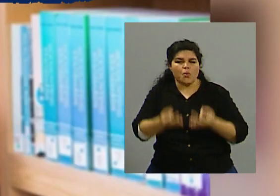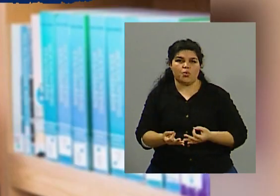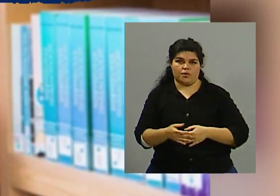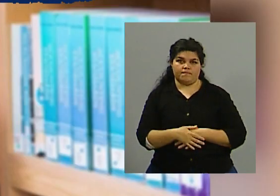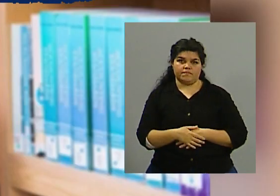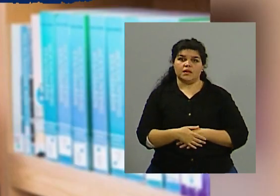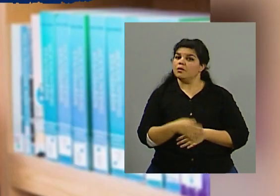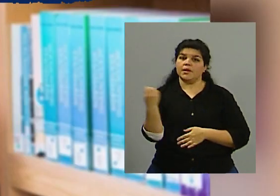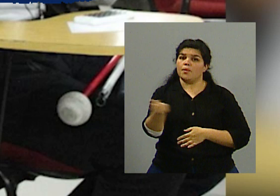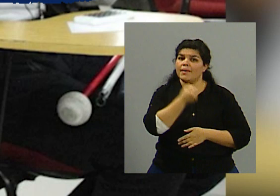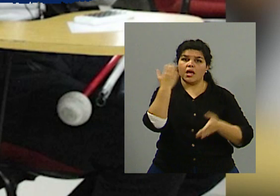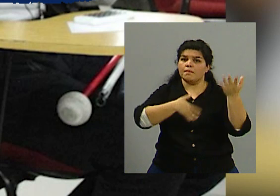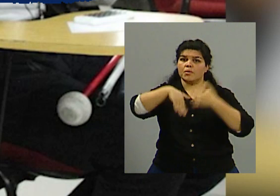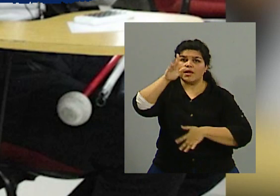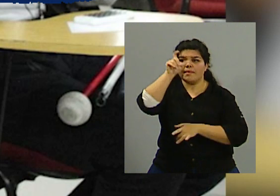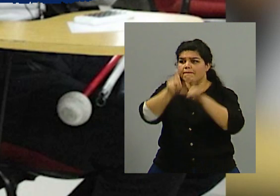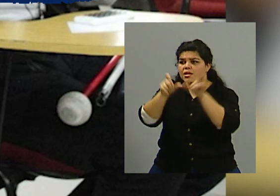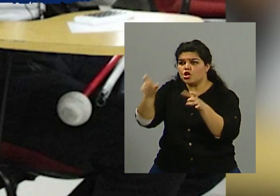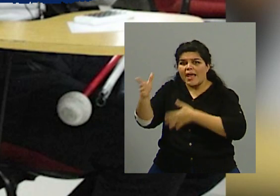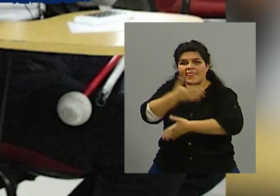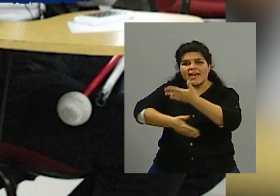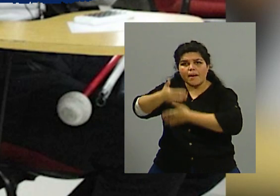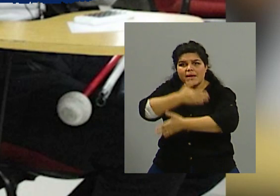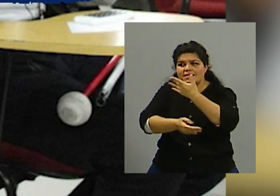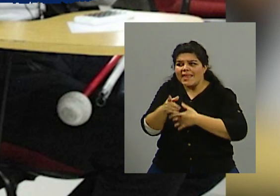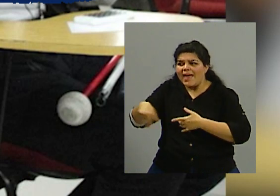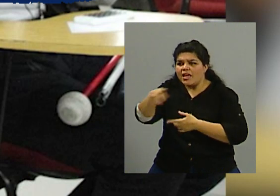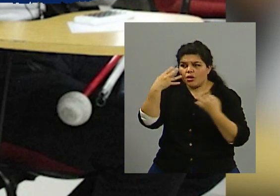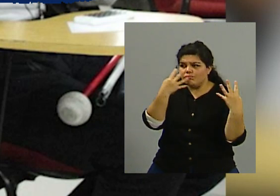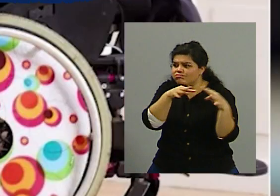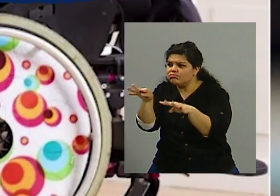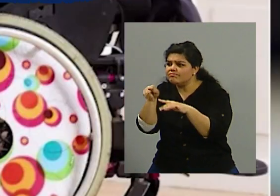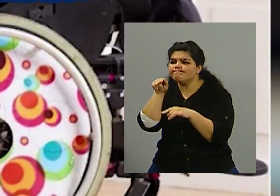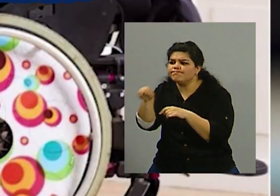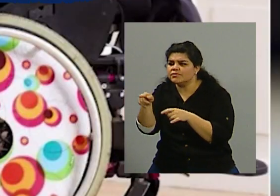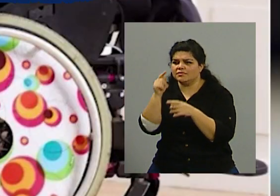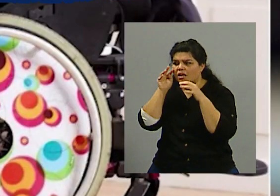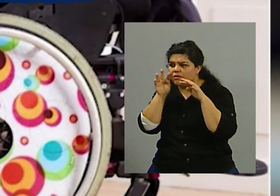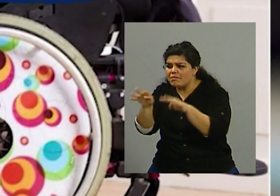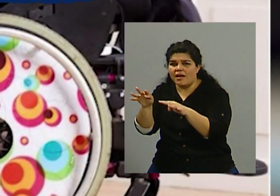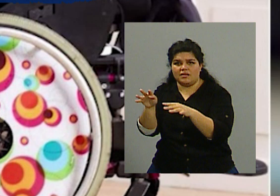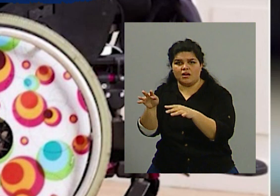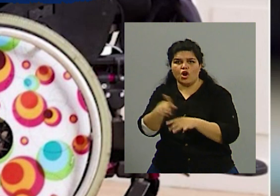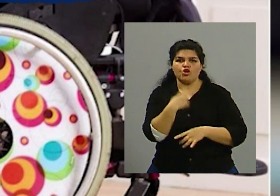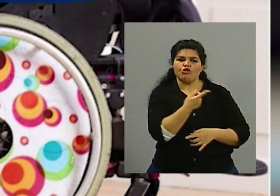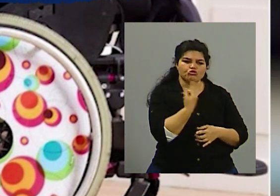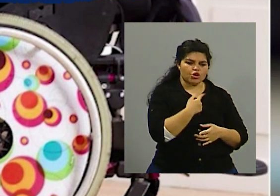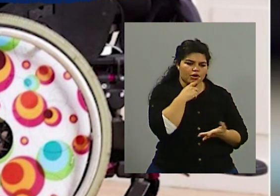de las personas con discapacidad, ujú, porque siempre somos nosotros los que decidimos, los que definimos,